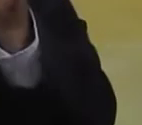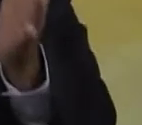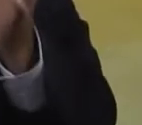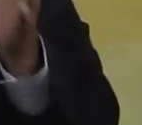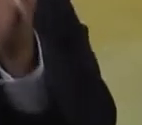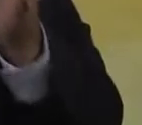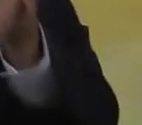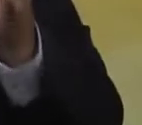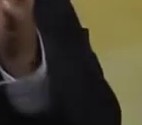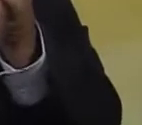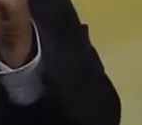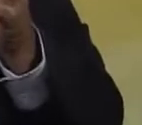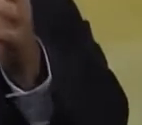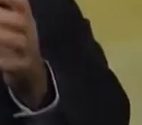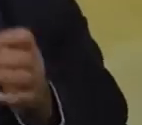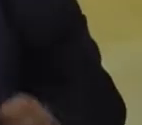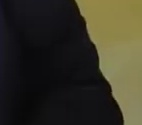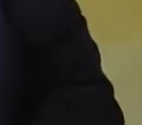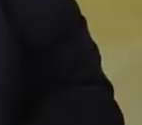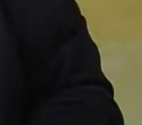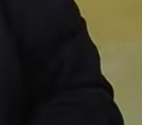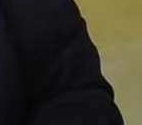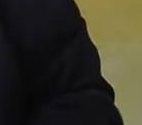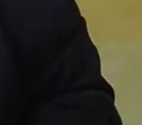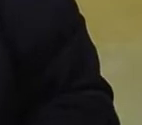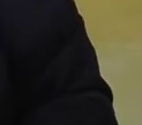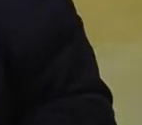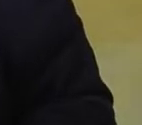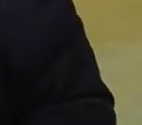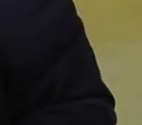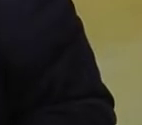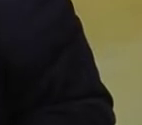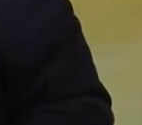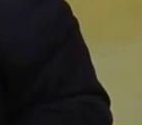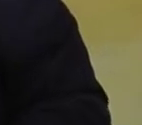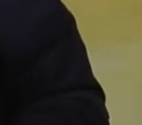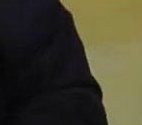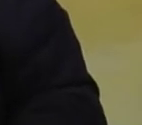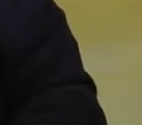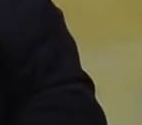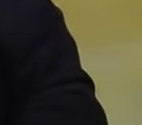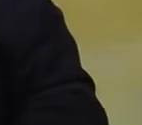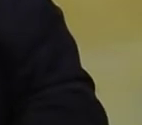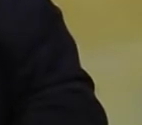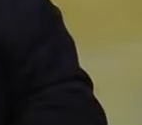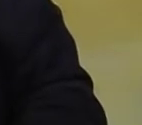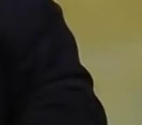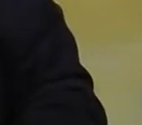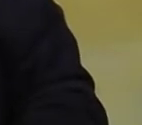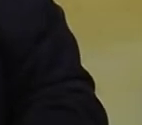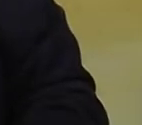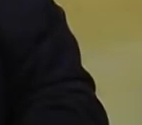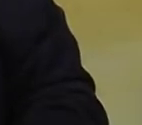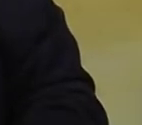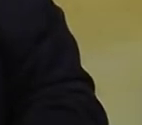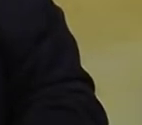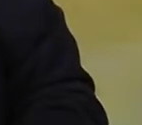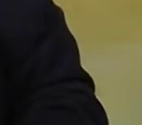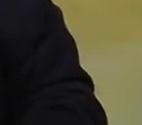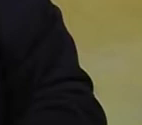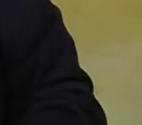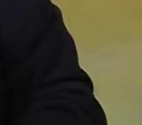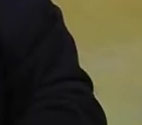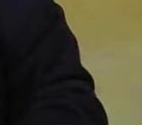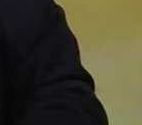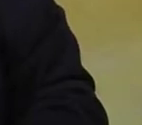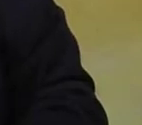todopoderoso Ese es nuestro Dios porque nuestro Dios nos lleva de victoria en victoria y le dice le